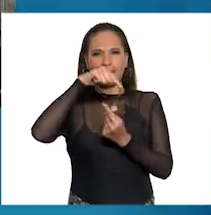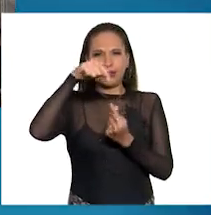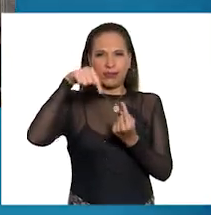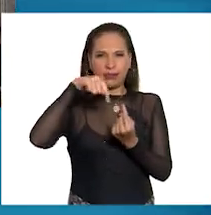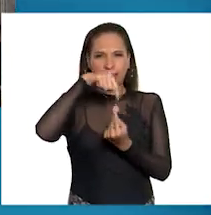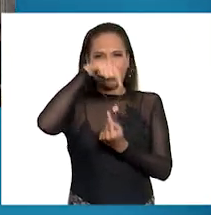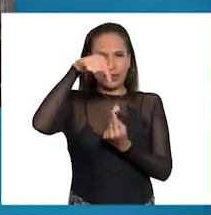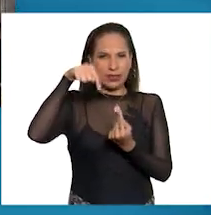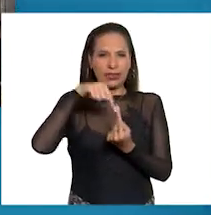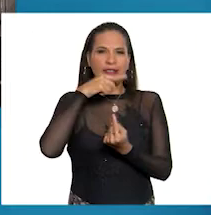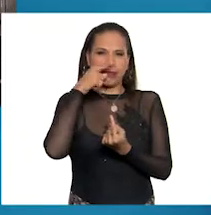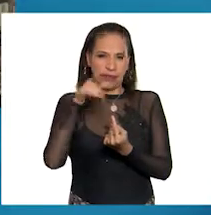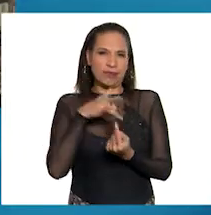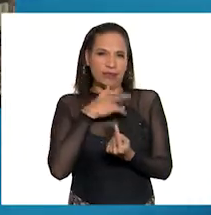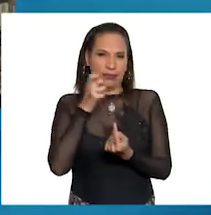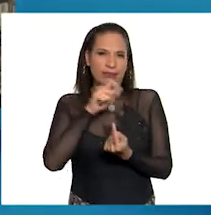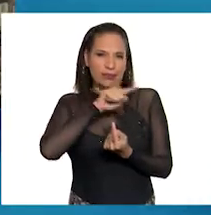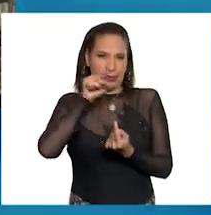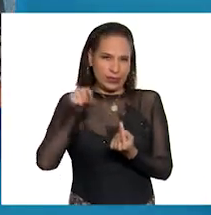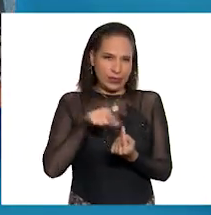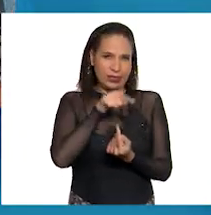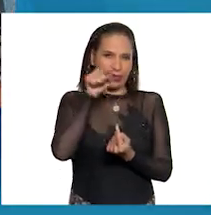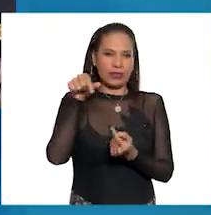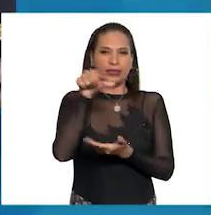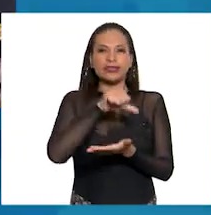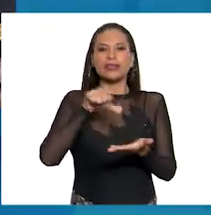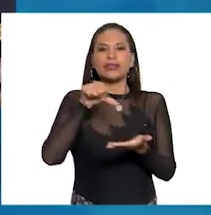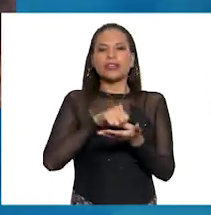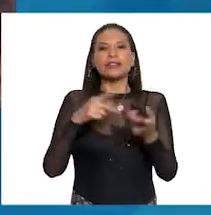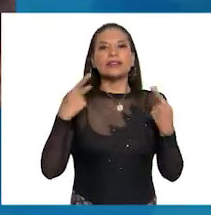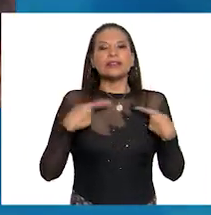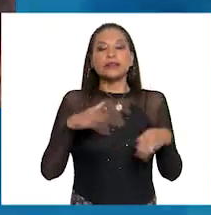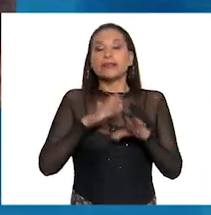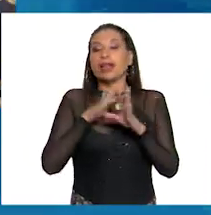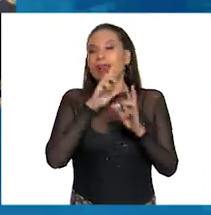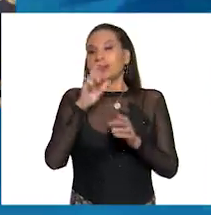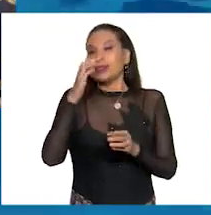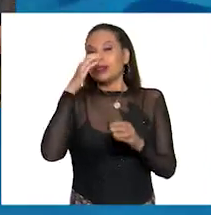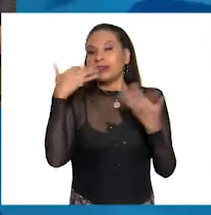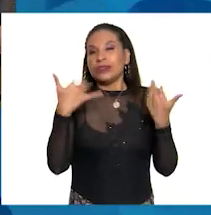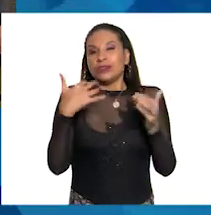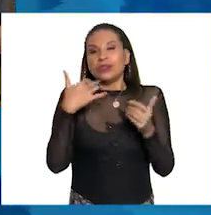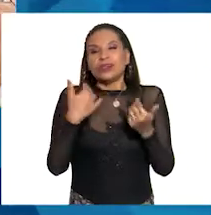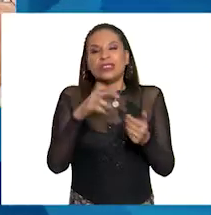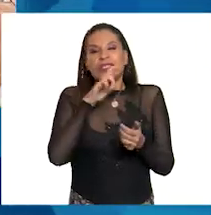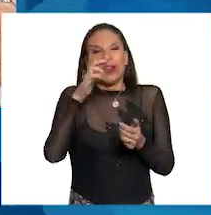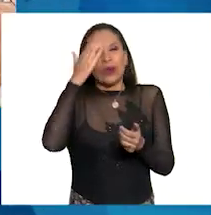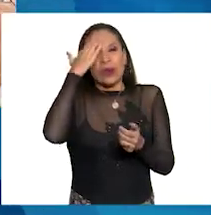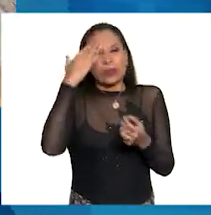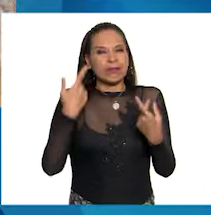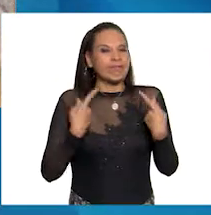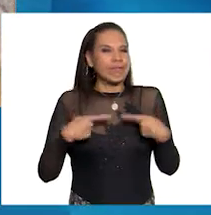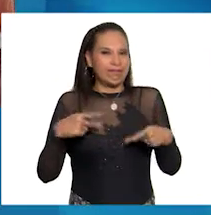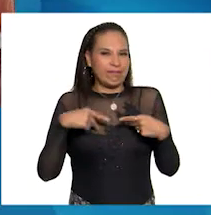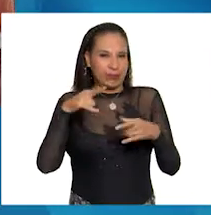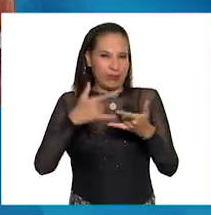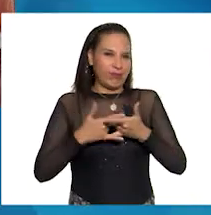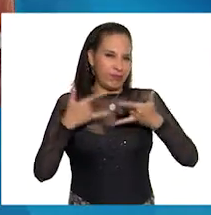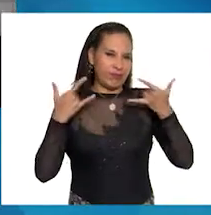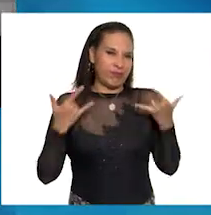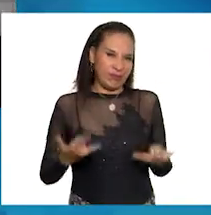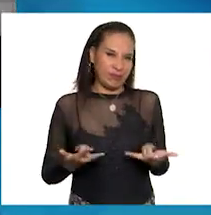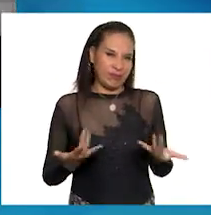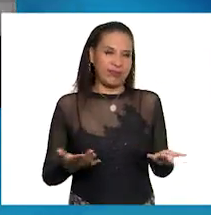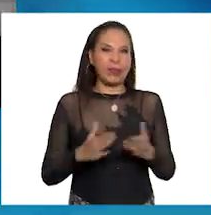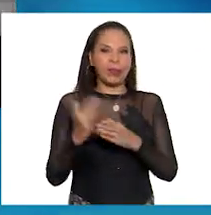fuera cíclico, como lo consideraban ellos. En el centro, los personajes más reconocibles, los protagonistas de nuestra historia.